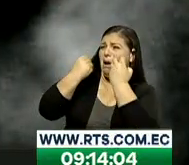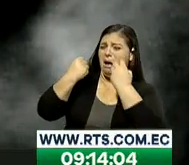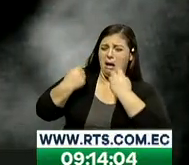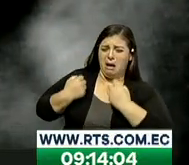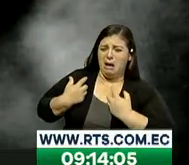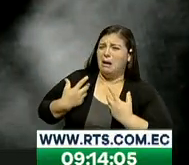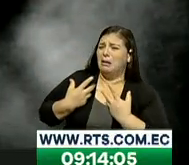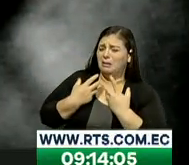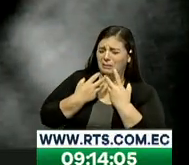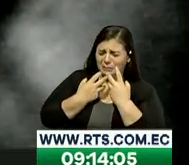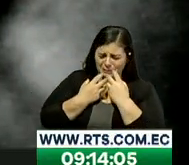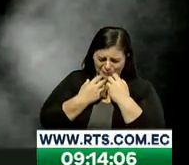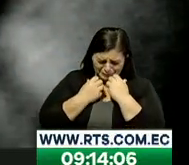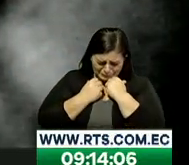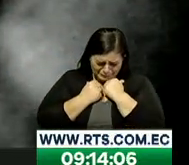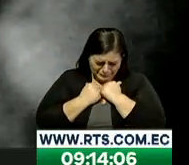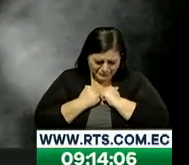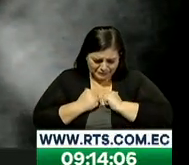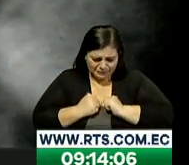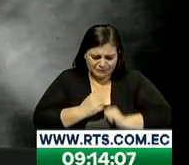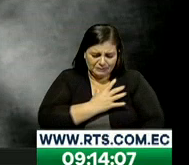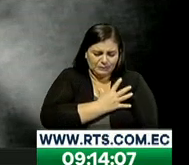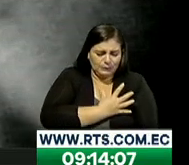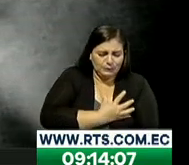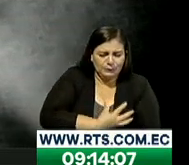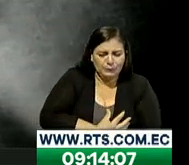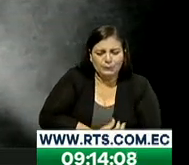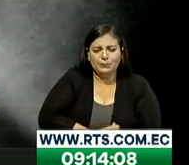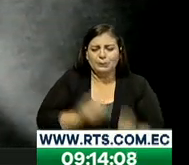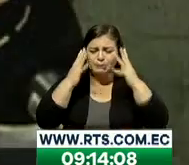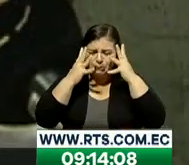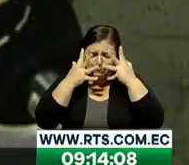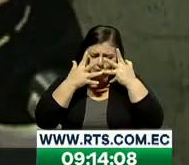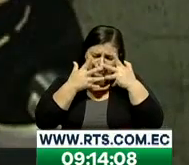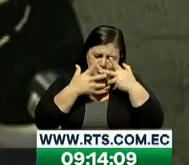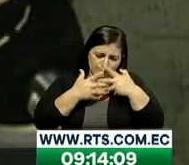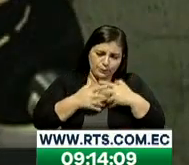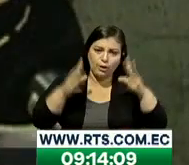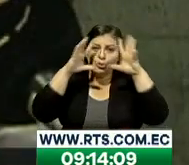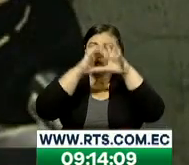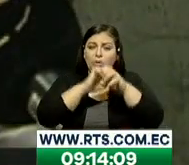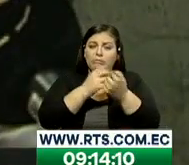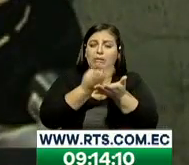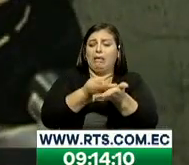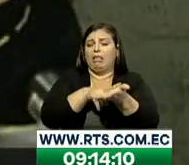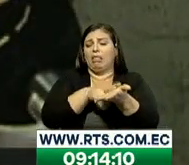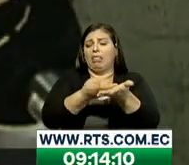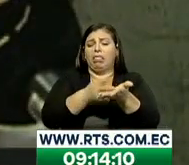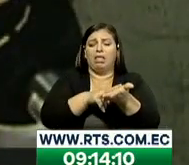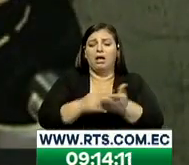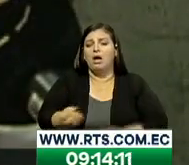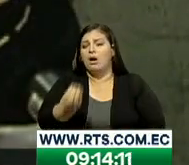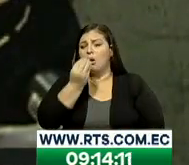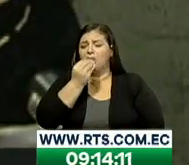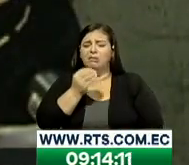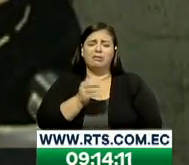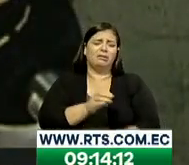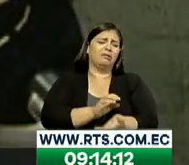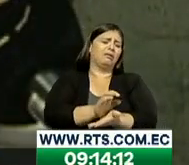en depresión, en angustia, hay trastornos del sueño, del apetito,